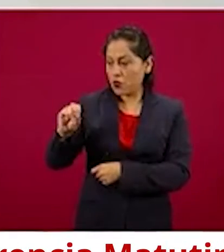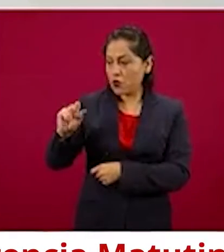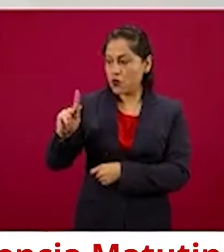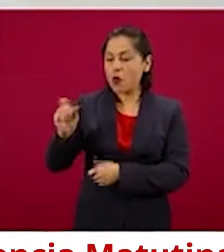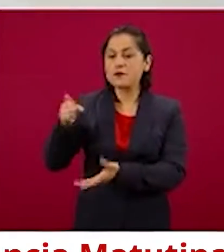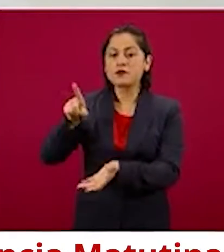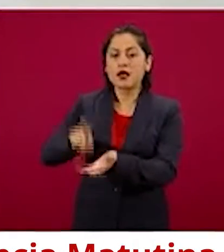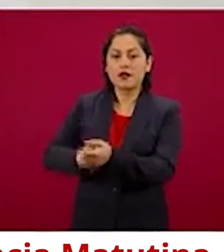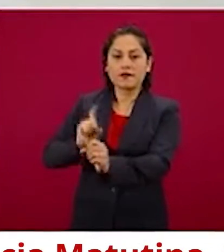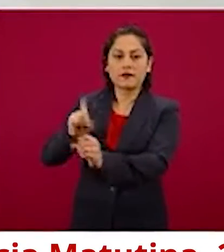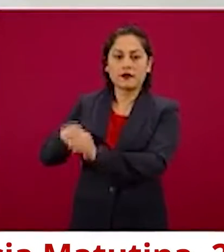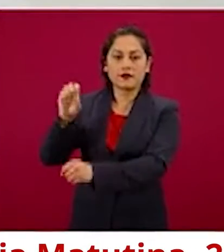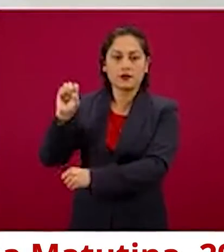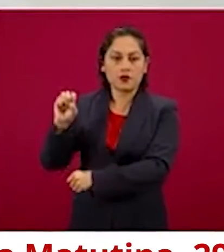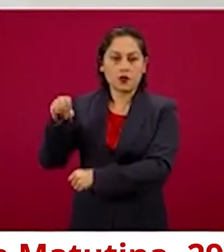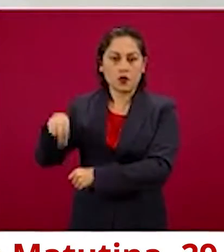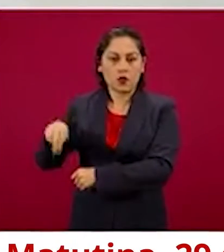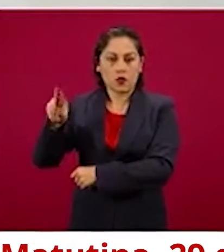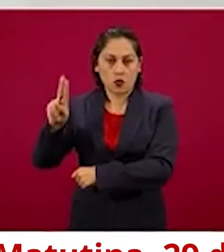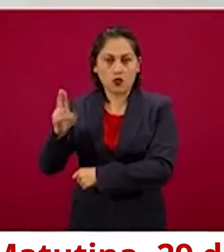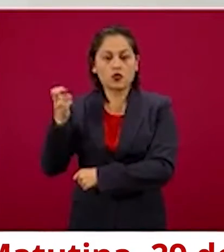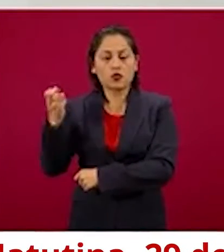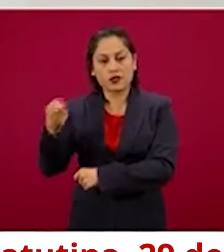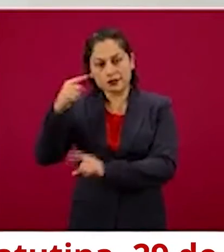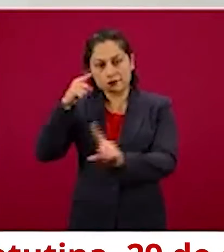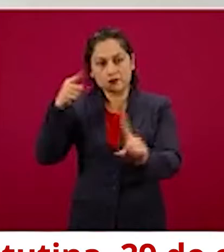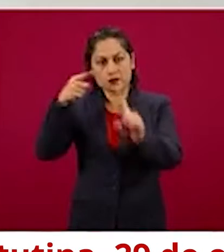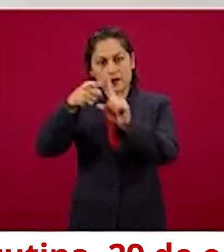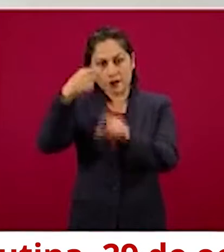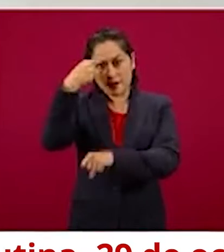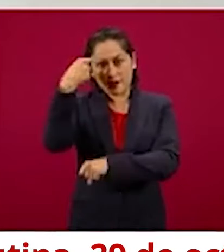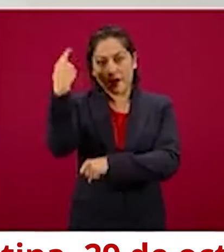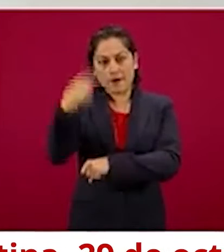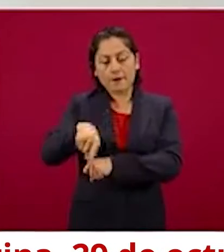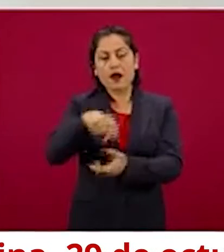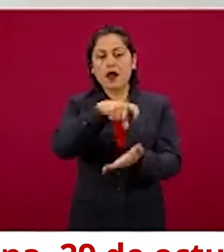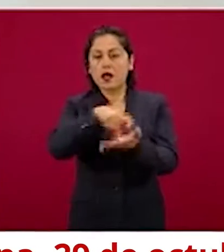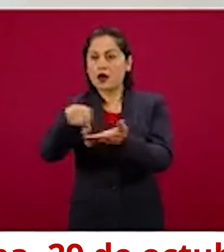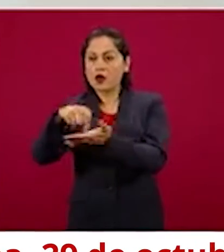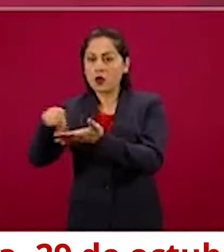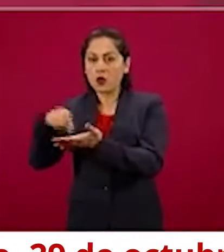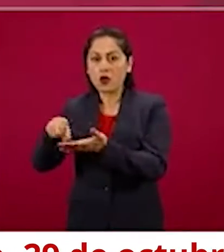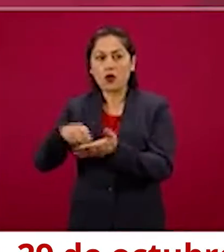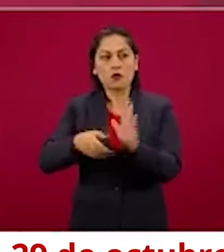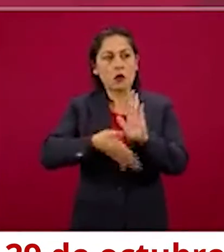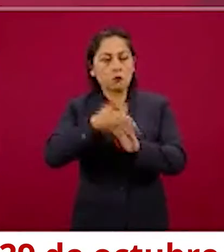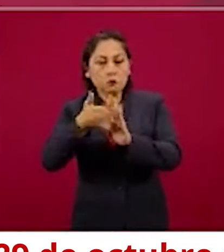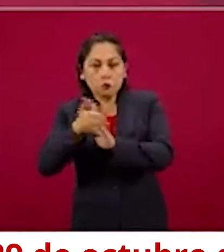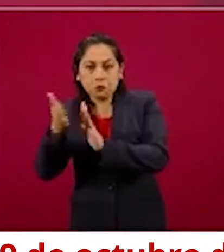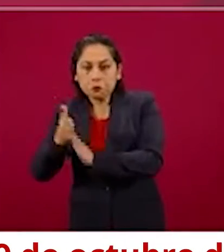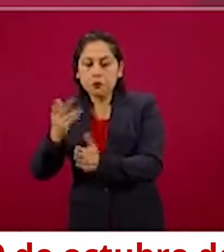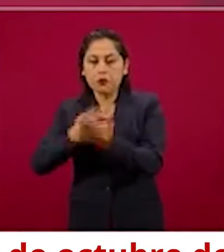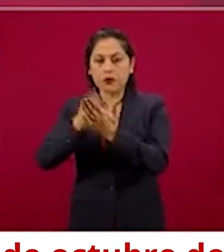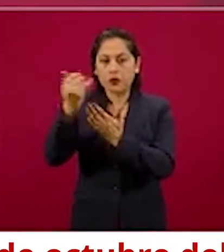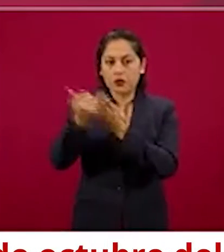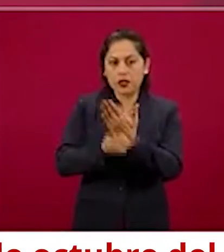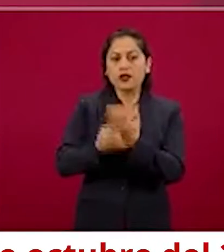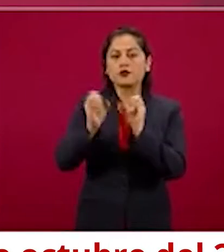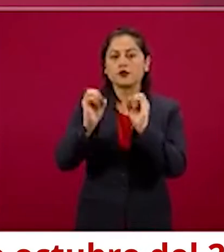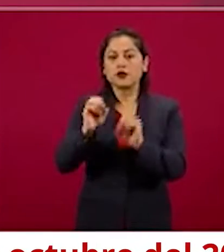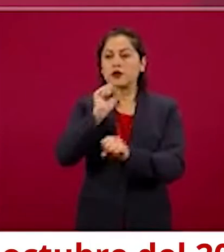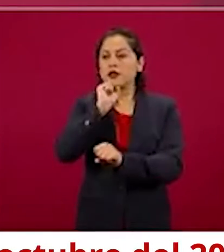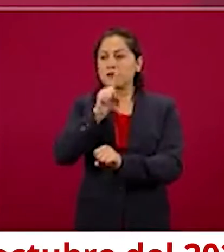Unidas y su mandato se enfoca en las adquisiciones, infraestructura pública, la gestión de proyectos y el fomento de